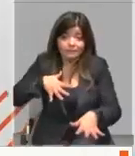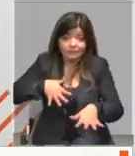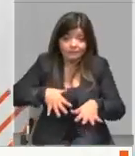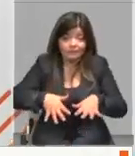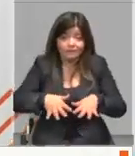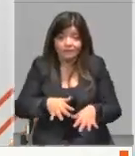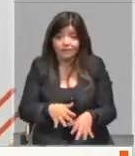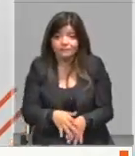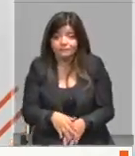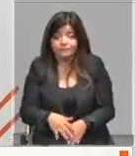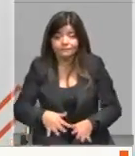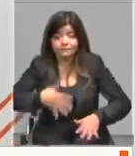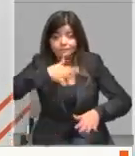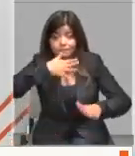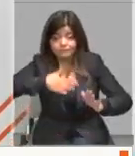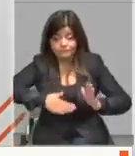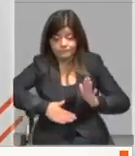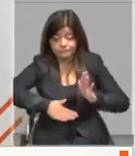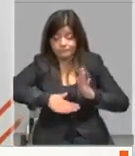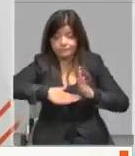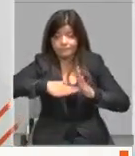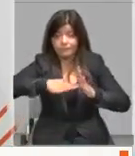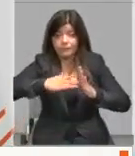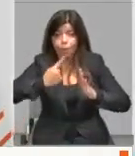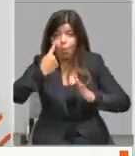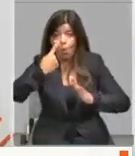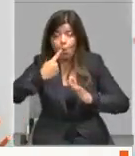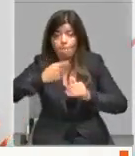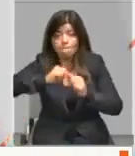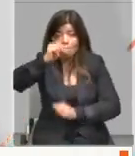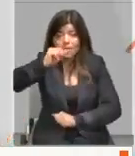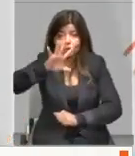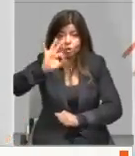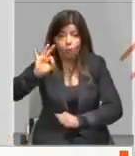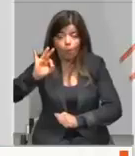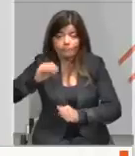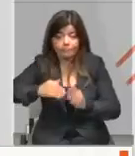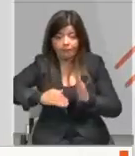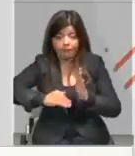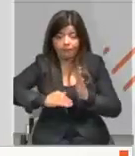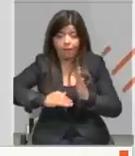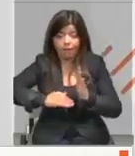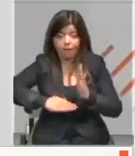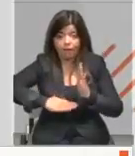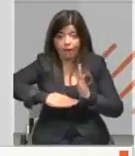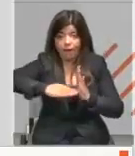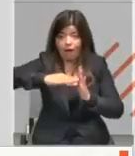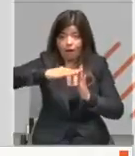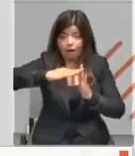El agua llegaba hasta casi 1.50 metros de alto,